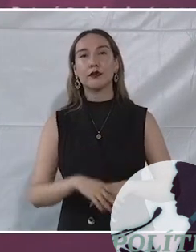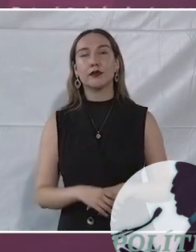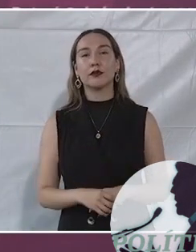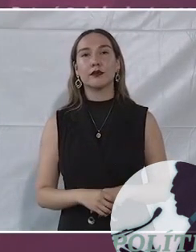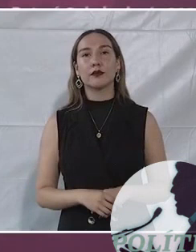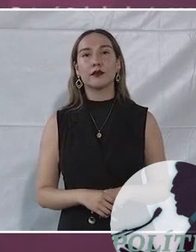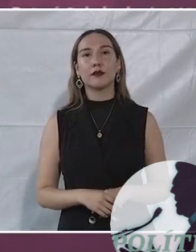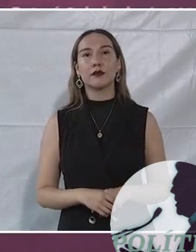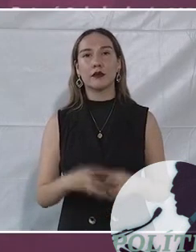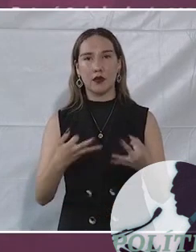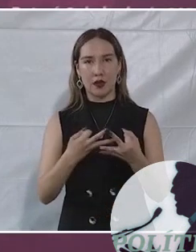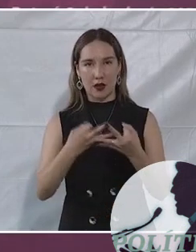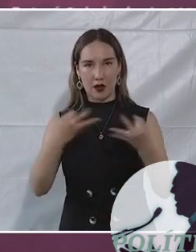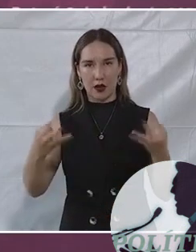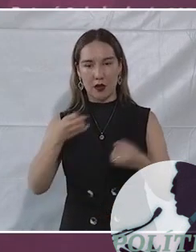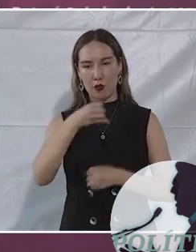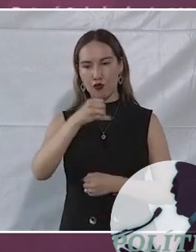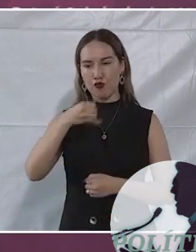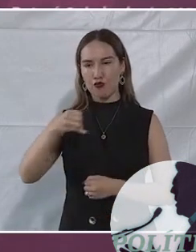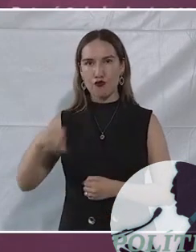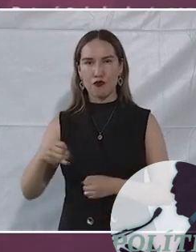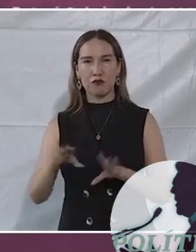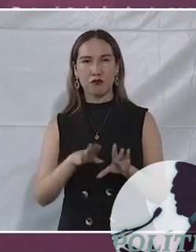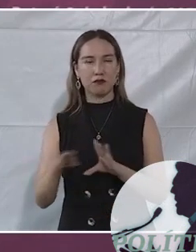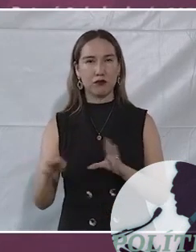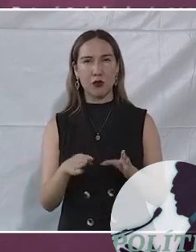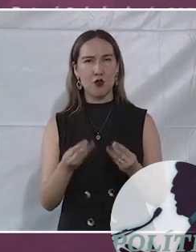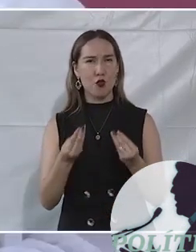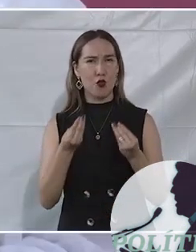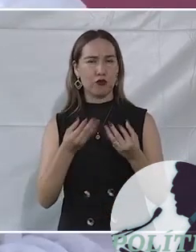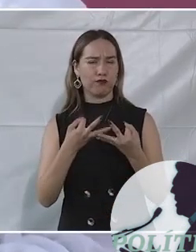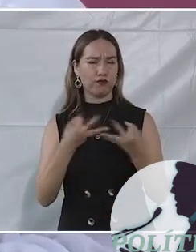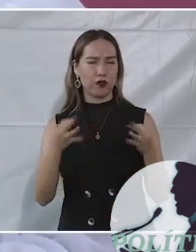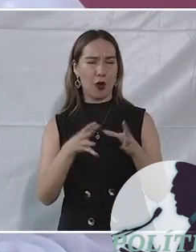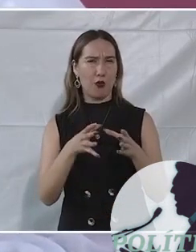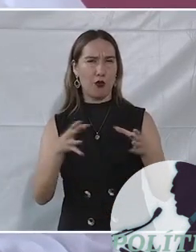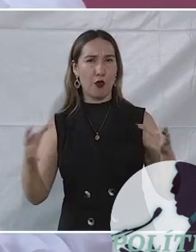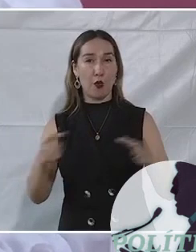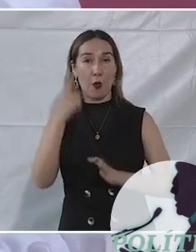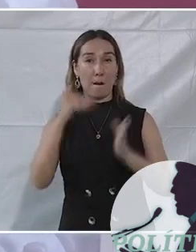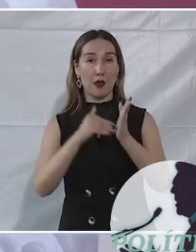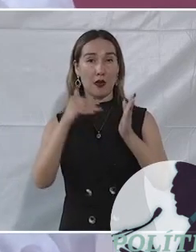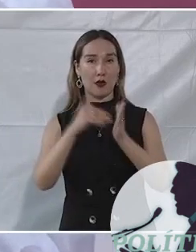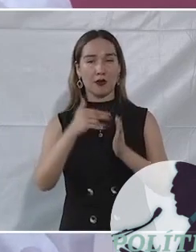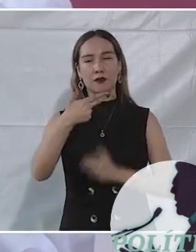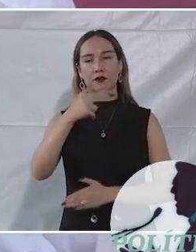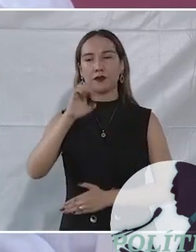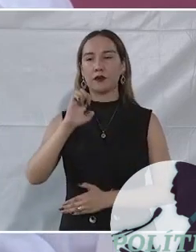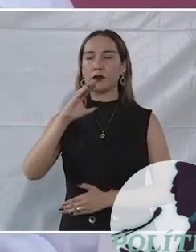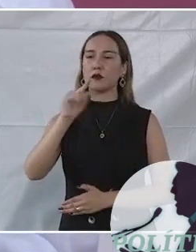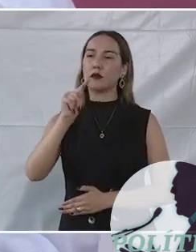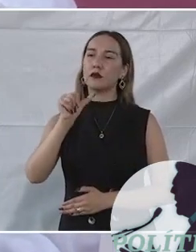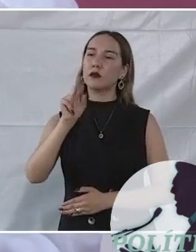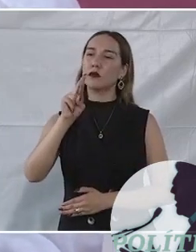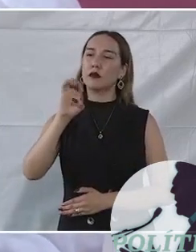sembrando más de 1 millón de hectáreas. Por cierto, y aquí lo dijo el general, están ayudando mucho los